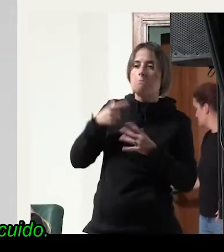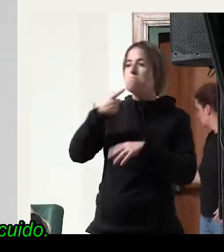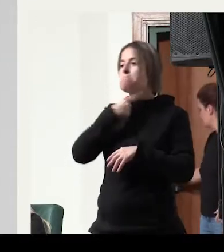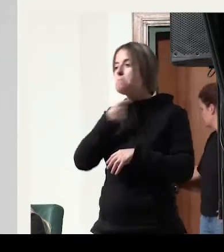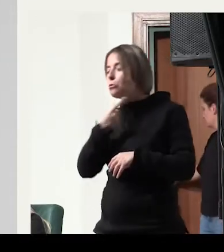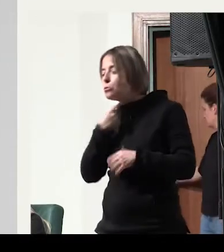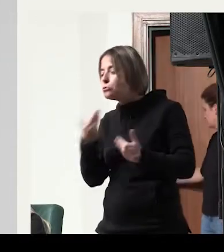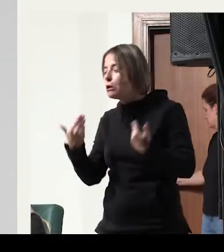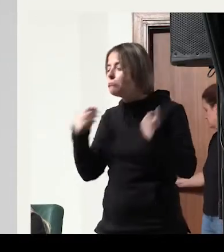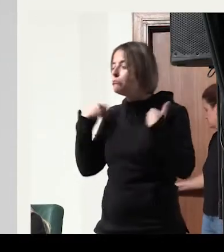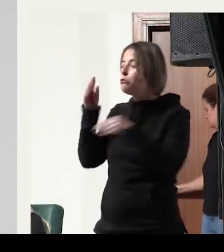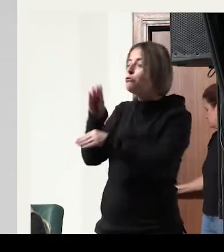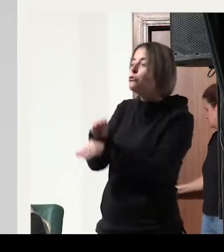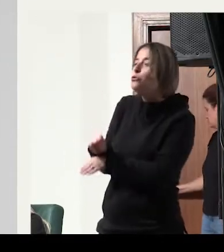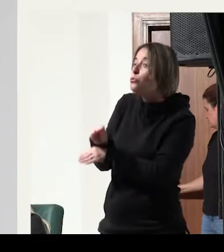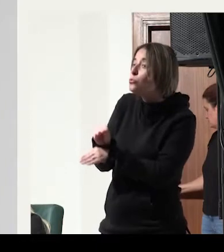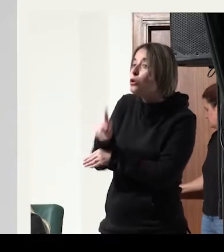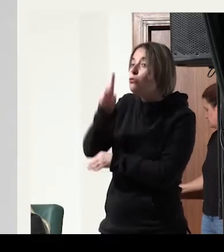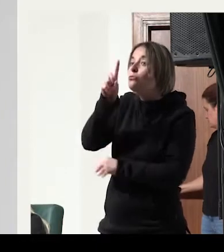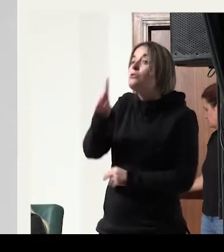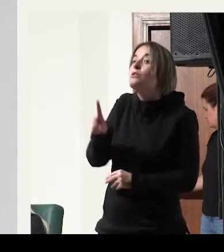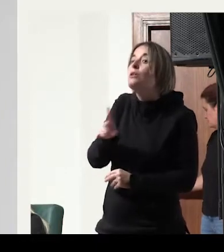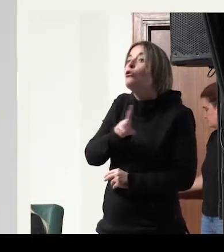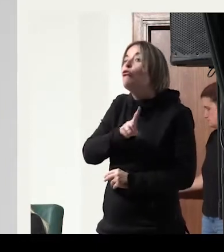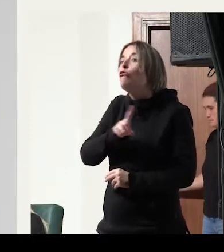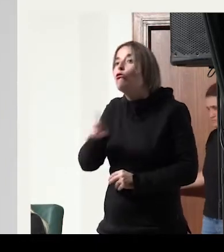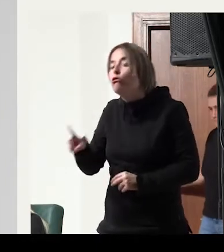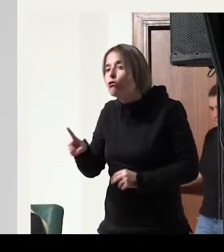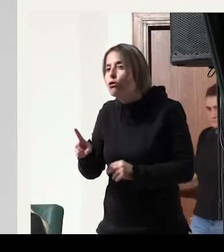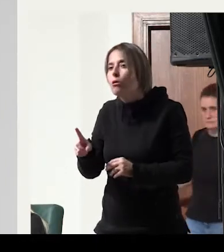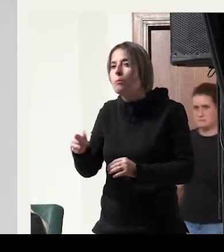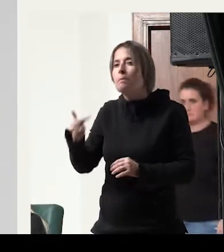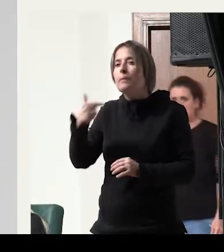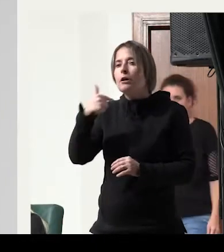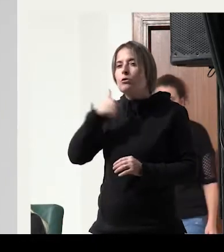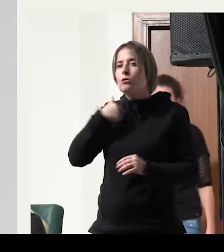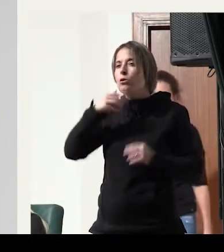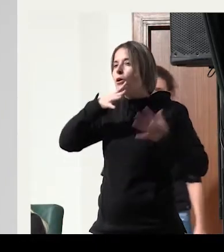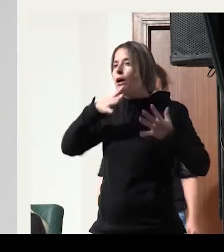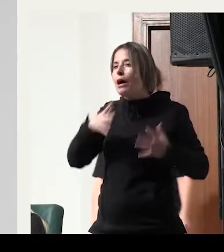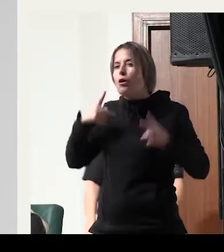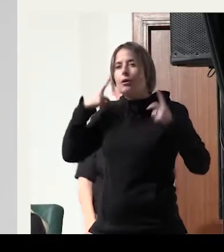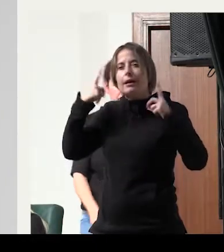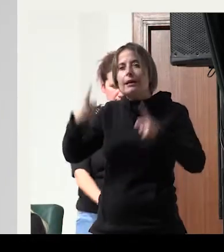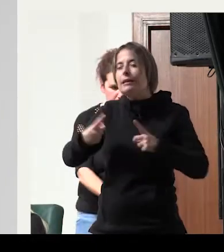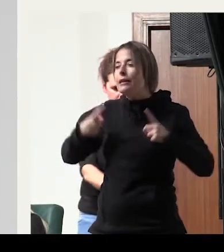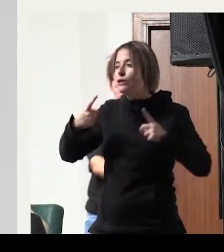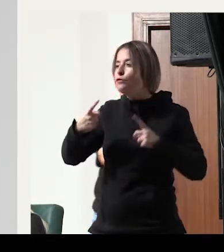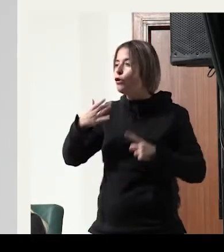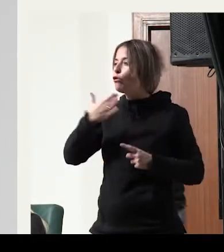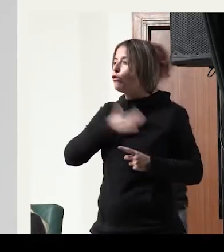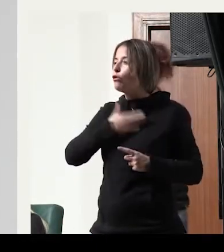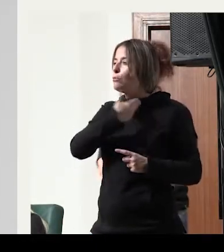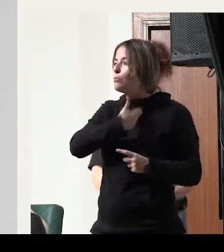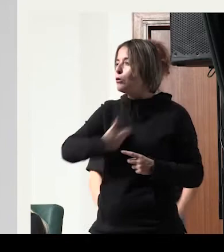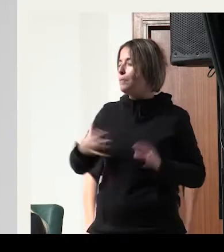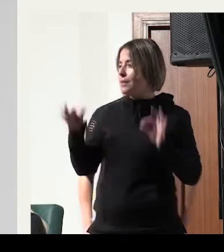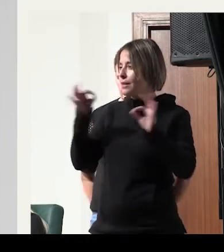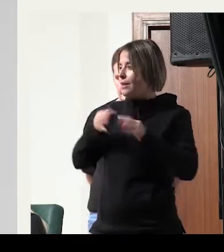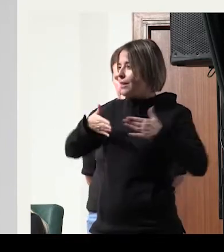cuido o no. Pero estoy en el esfuerzo de no ser de nadie amante, hija,